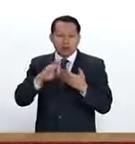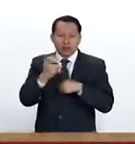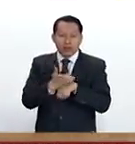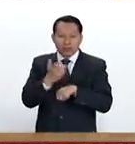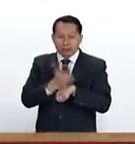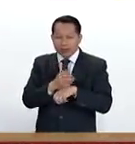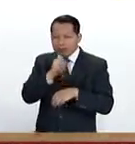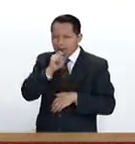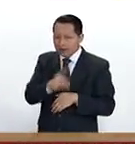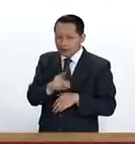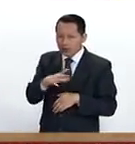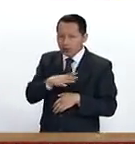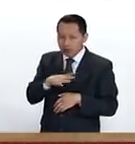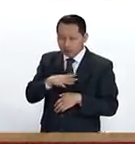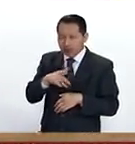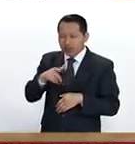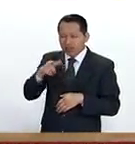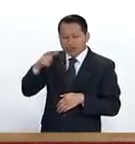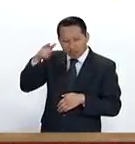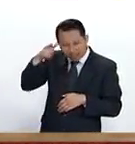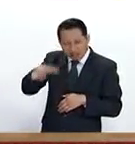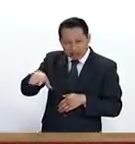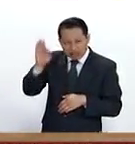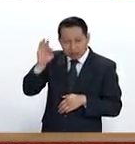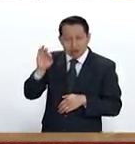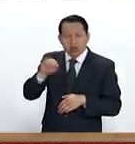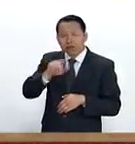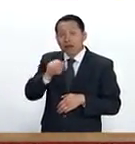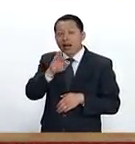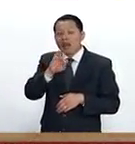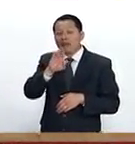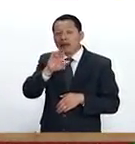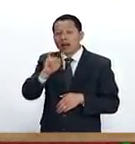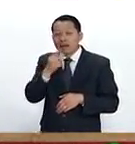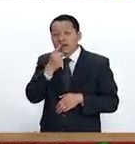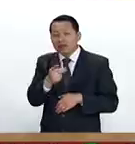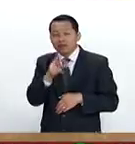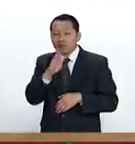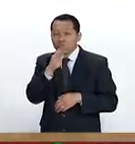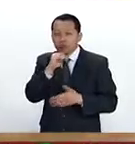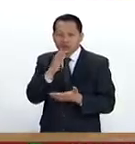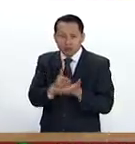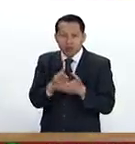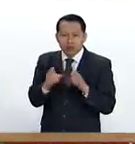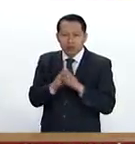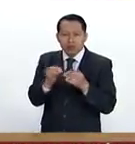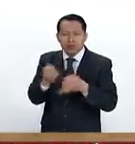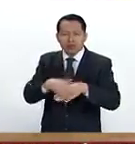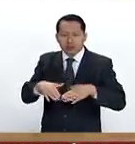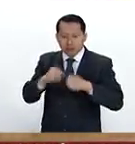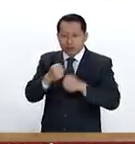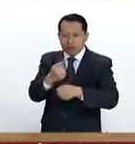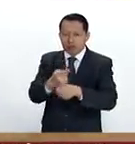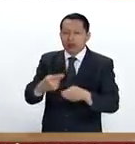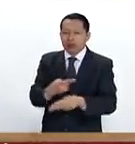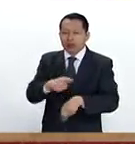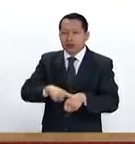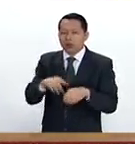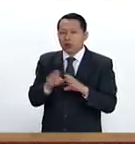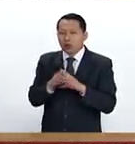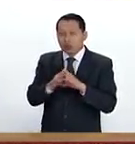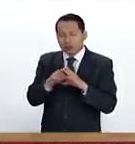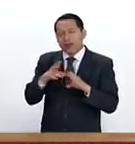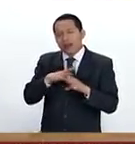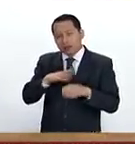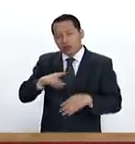Unidos. Encuéntrenlos ya. En un segundo tuit dijo: el FBI es incapaz de parar a los filtradores de información de seguridad nacional que han permeado